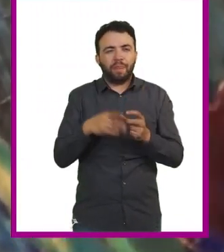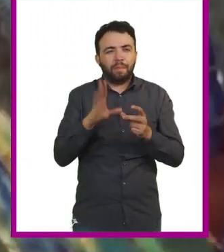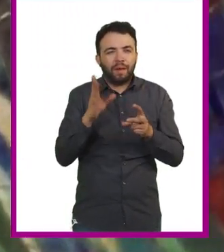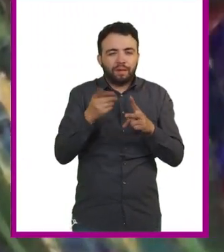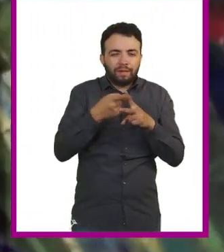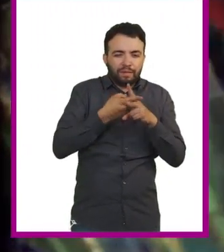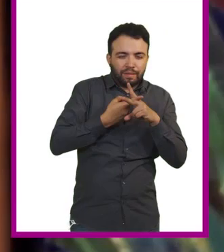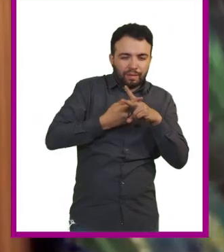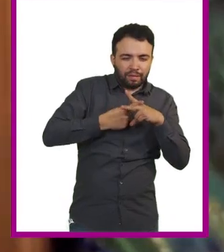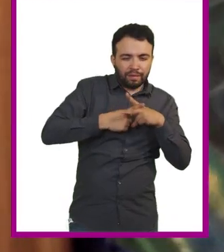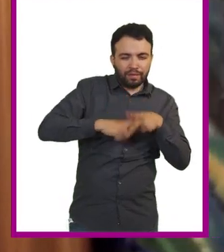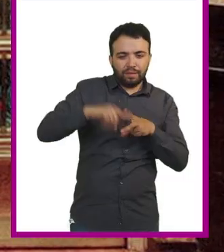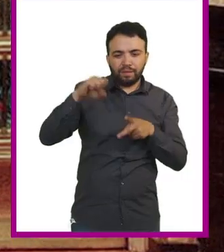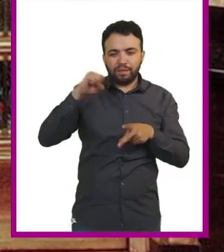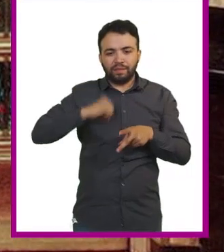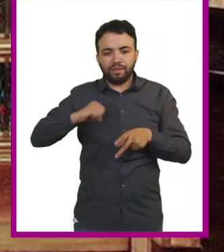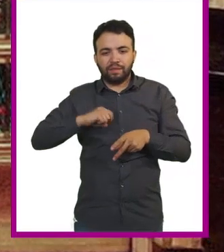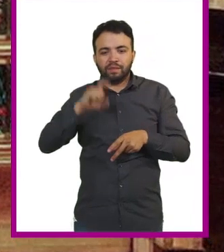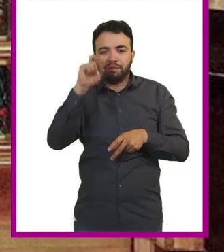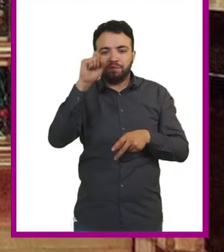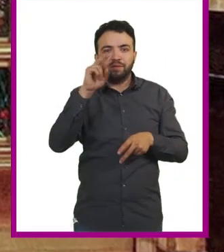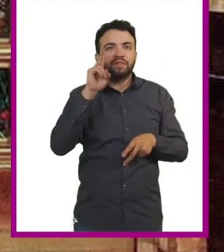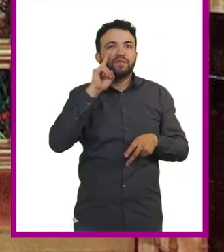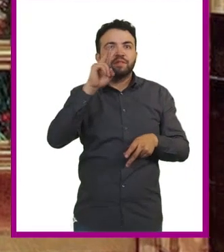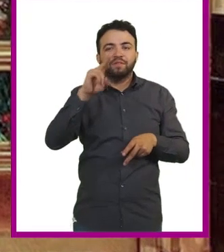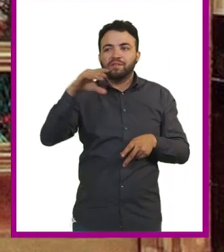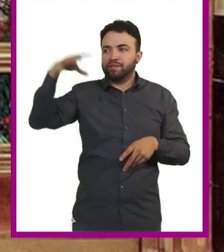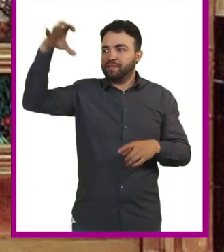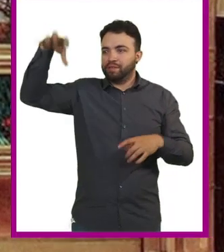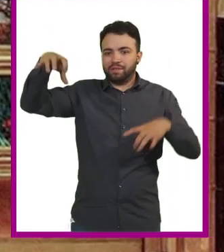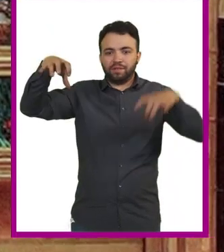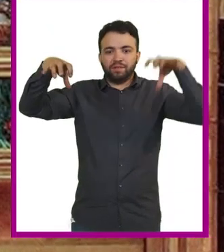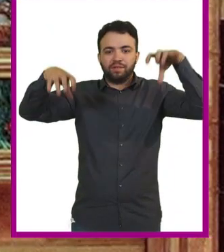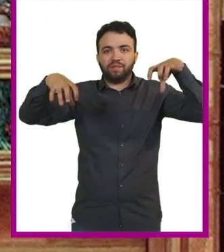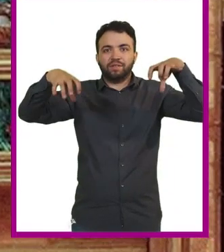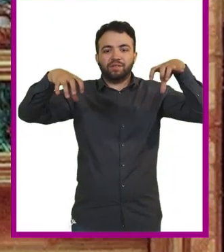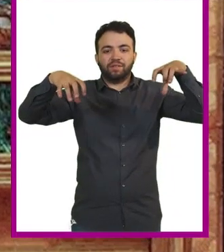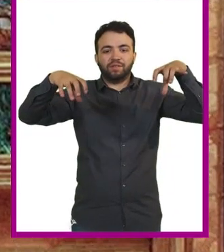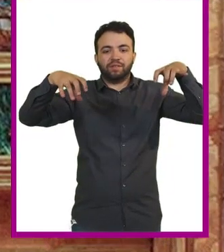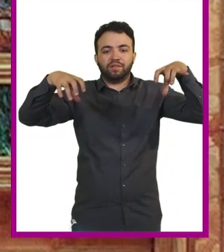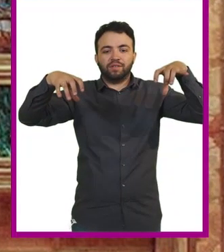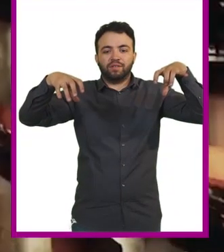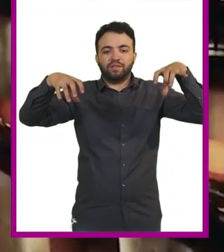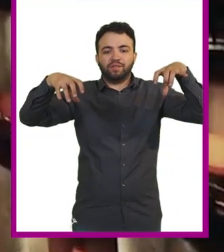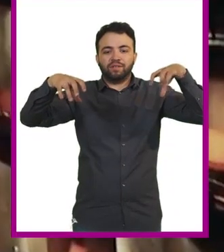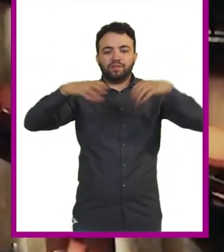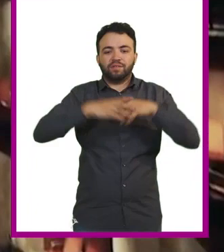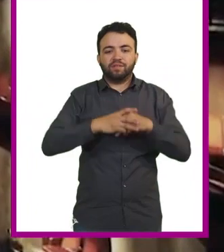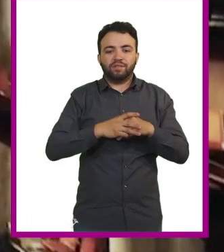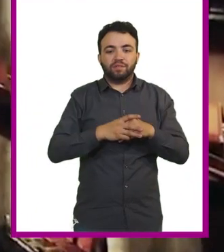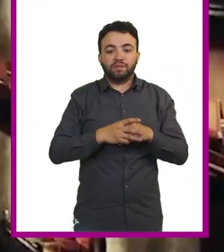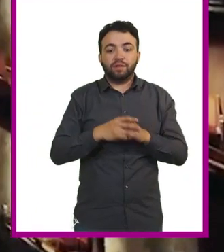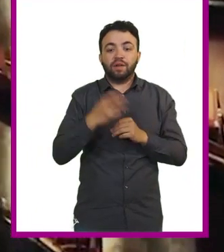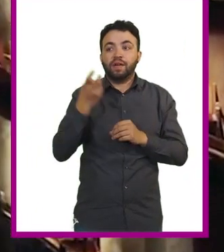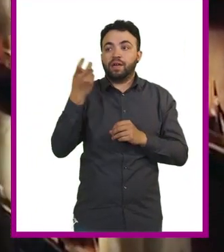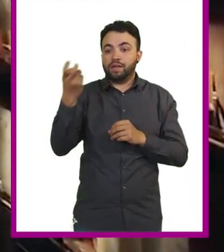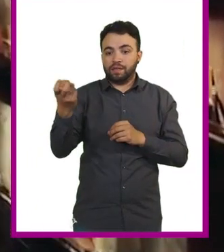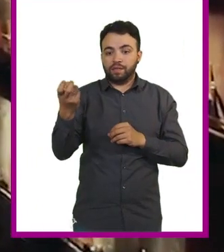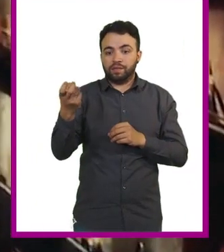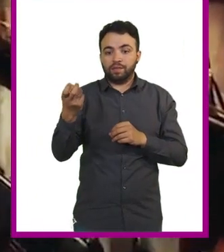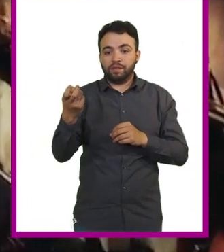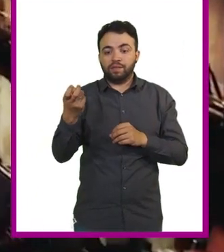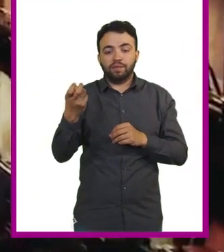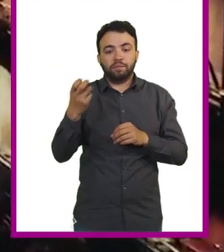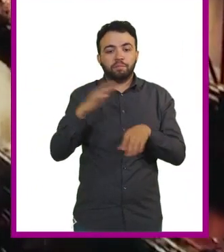siglo XX, era común apreciar los volcanes Popocatépetl y el Iztaccíhuatl desde el palacio. Estos colosos se convirtieron